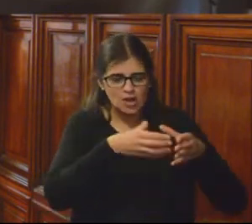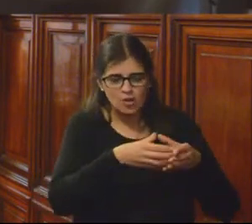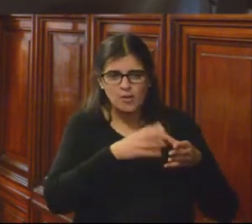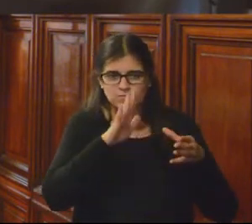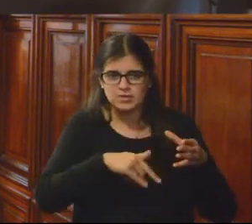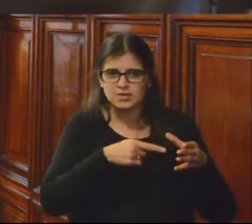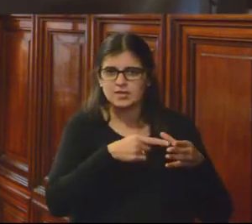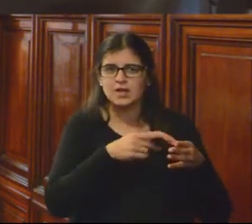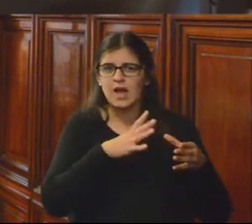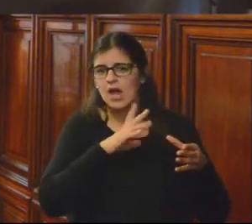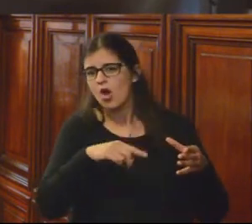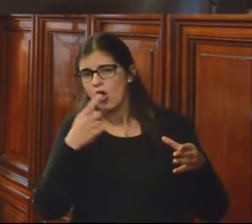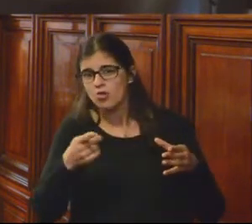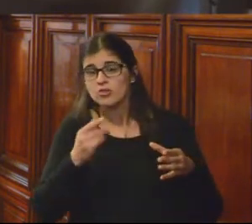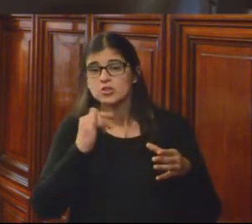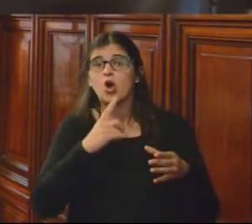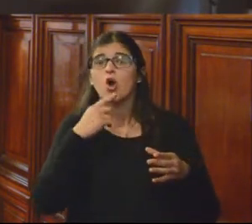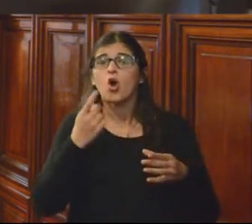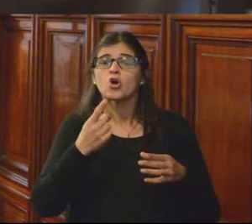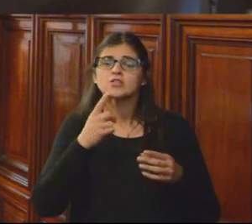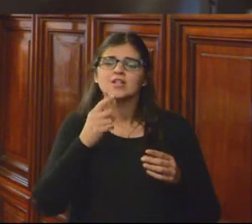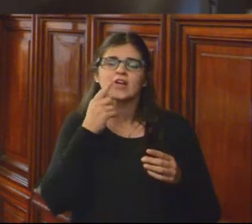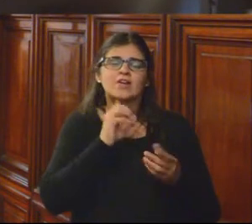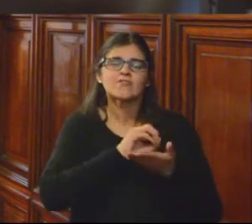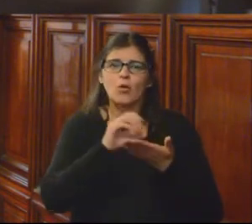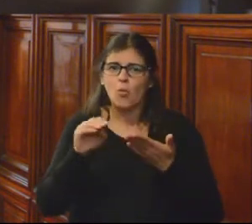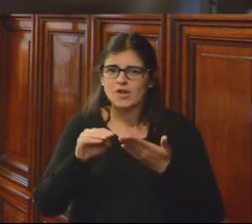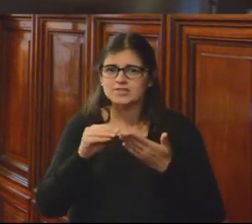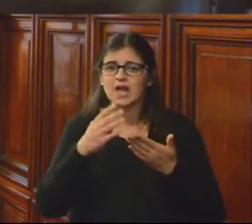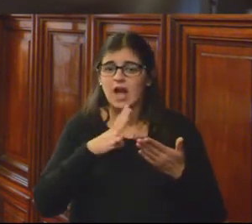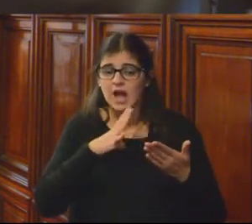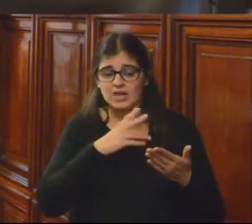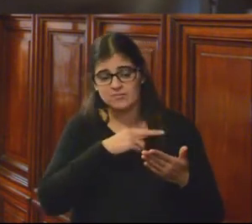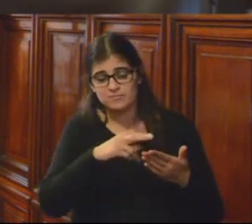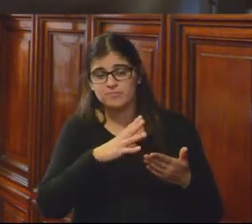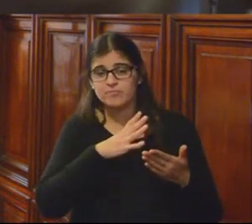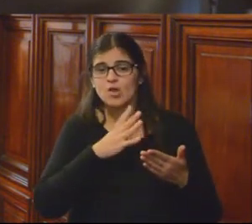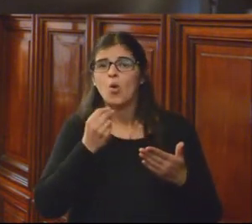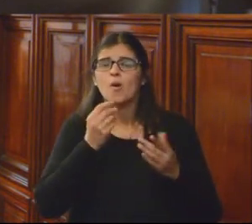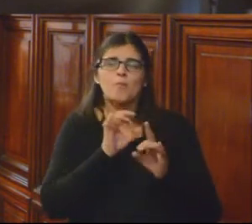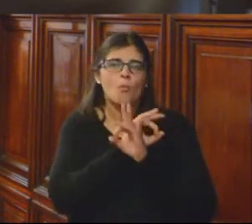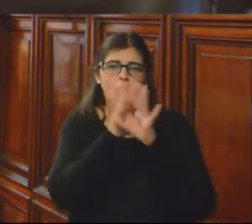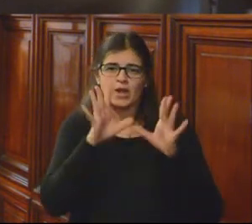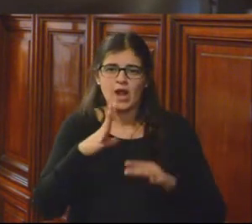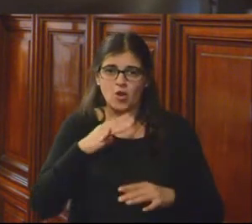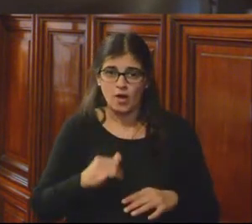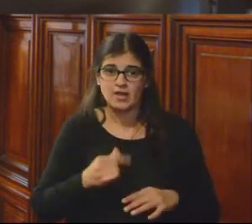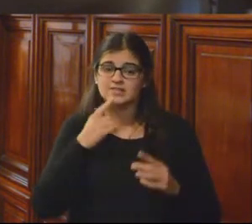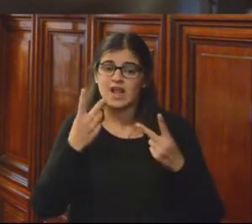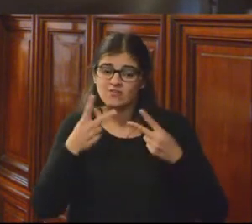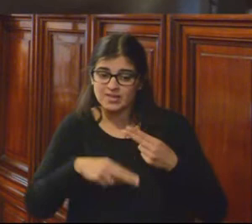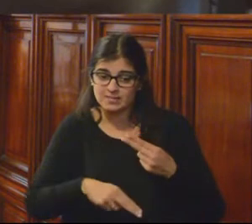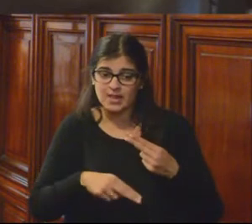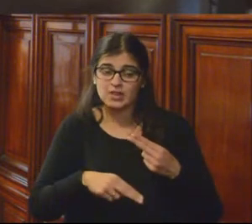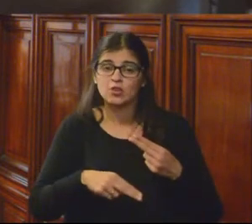Esa es otra pregunta. Revocación de frecuencias. Hay un estándar internacional muy claro. El